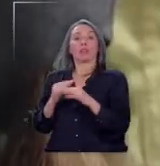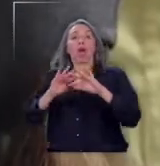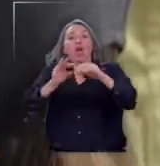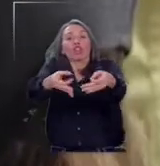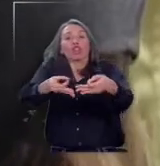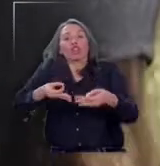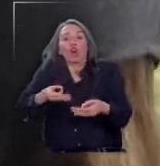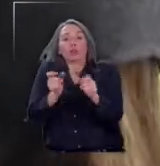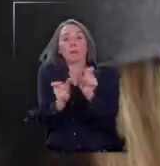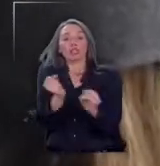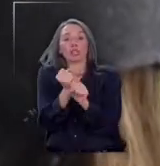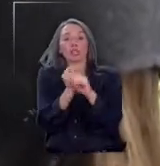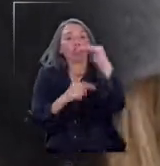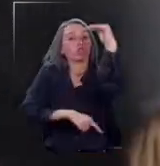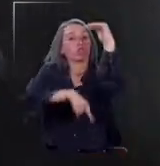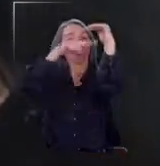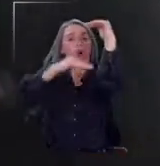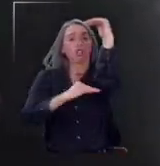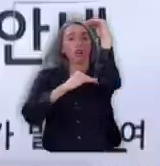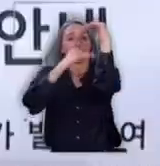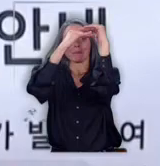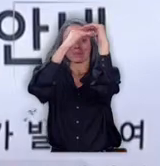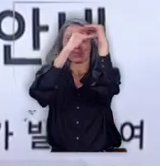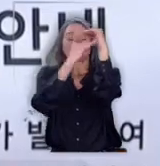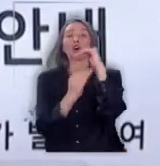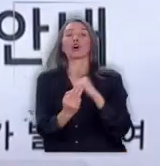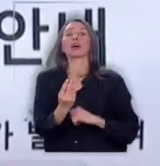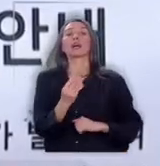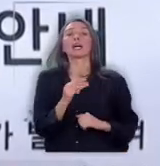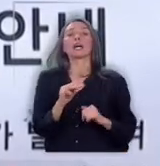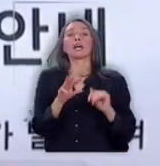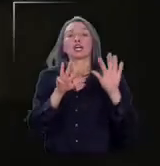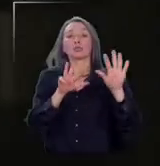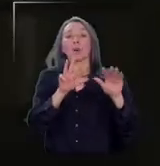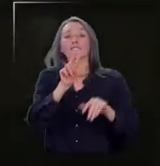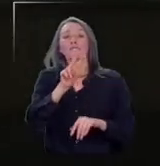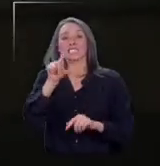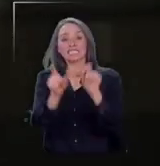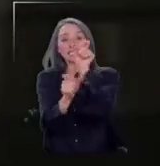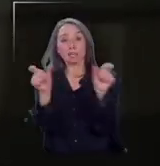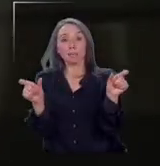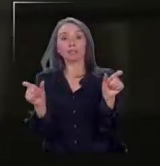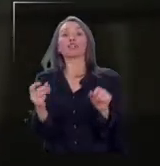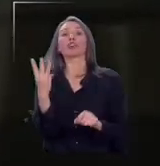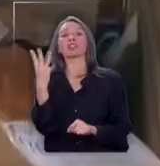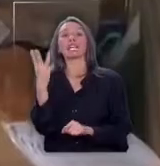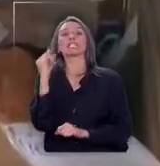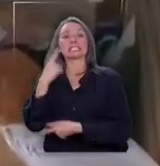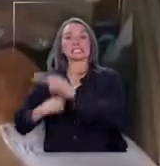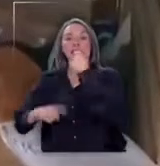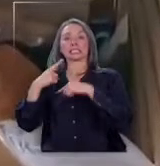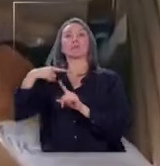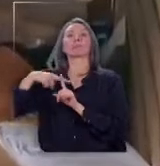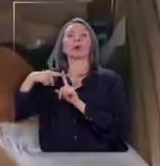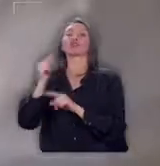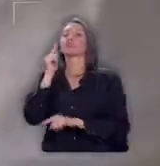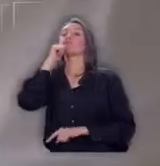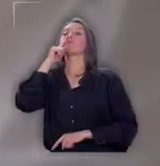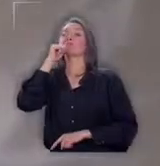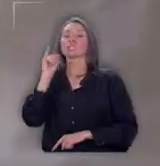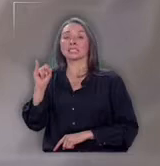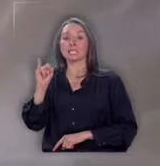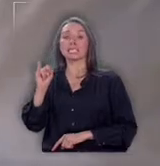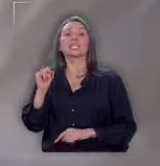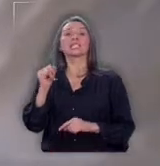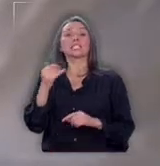de trabajadores del edificio solo tres de 927 dieron positivo al test pcr a pesar de haber